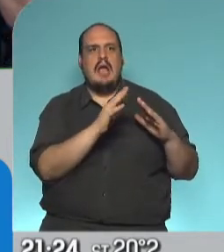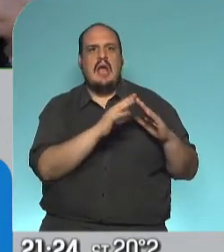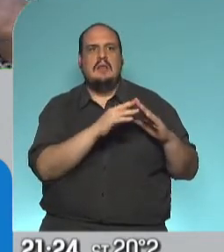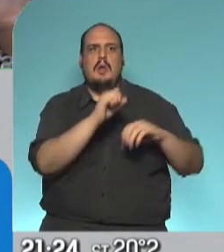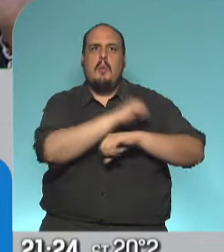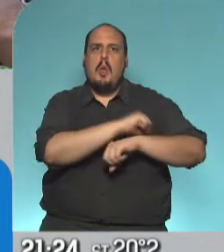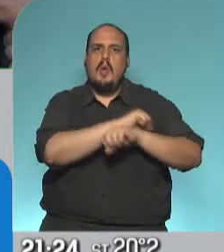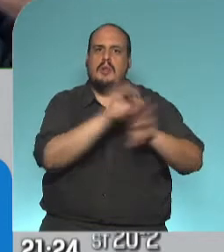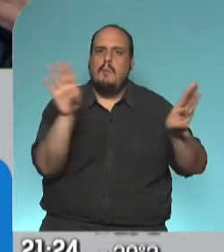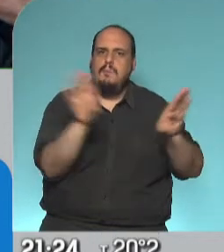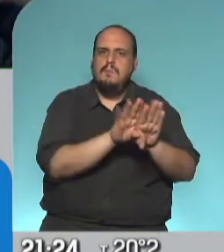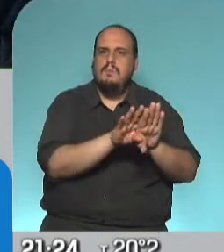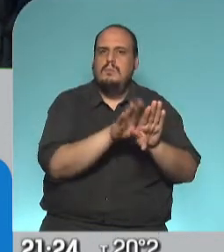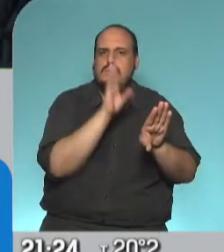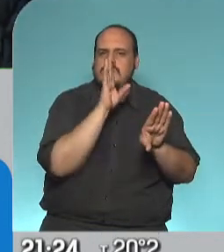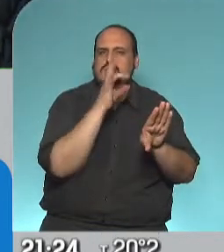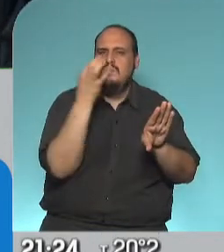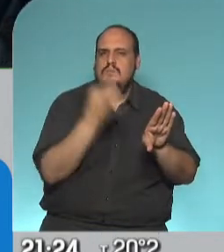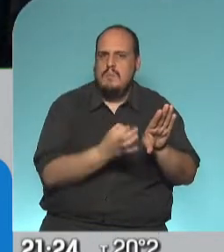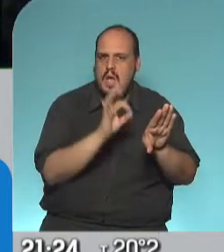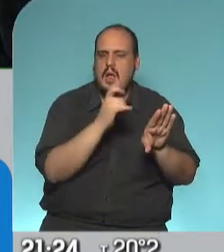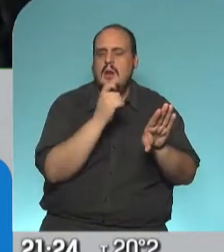por ejemplo, lo que tiene que ver con